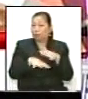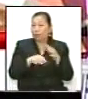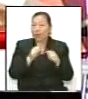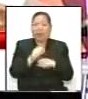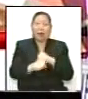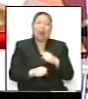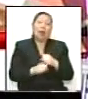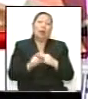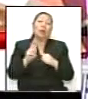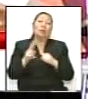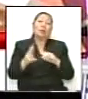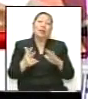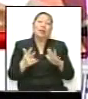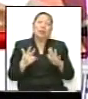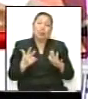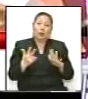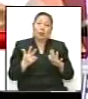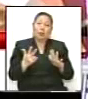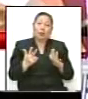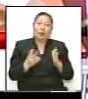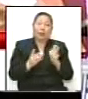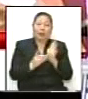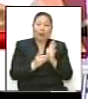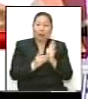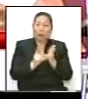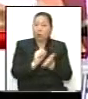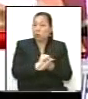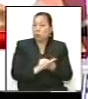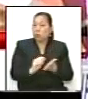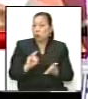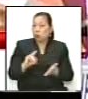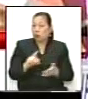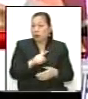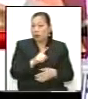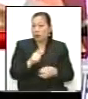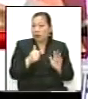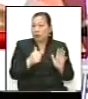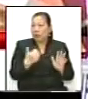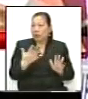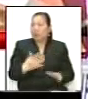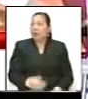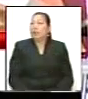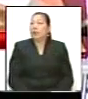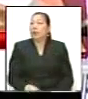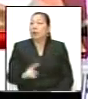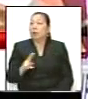año 2018, mediante Decreto Supremo número